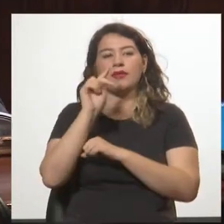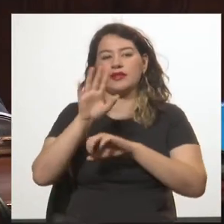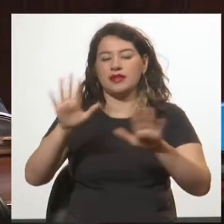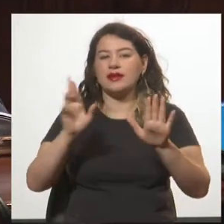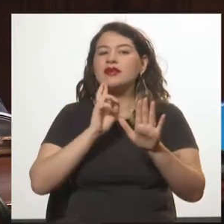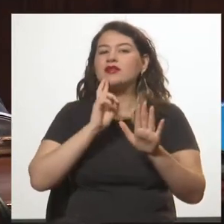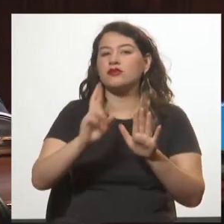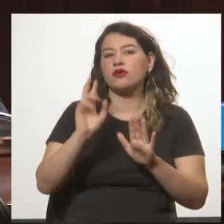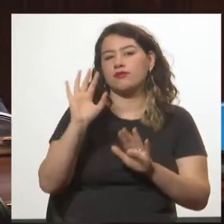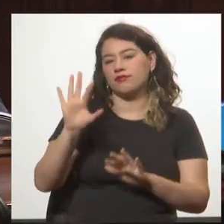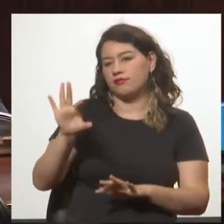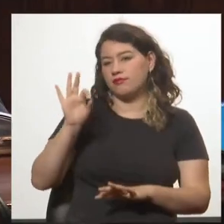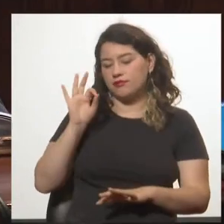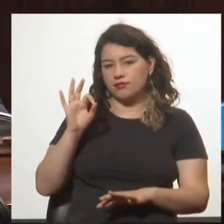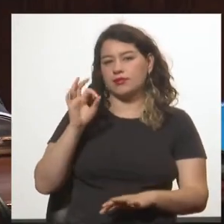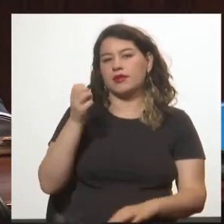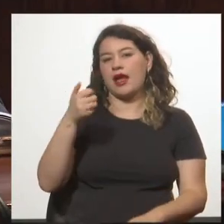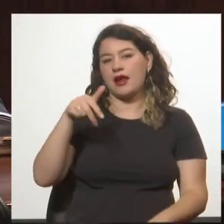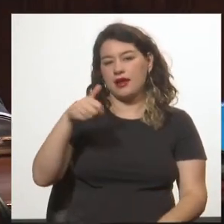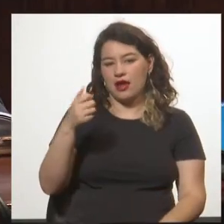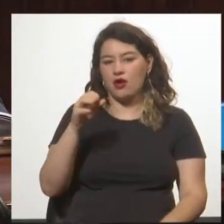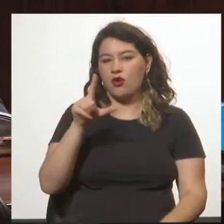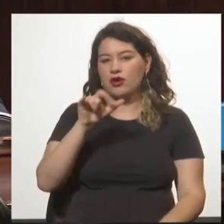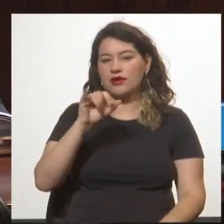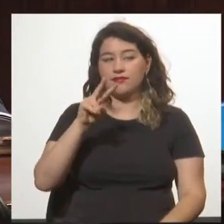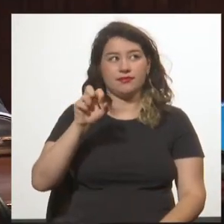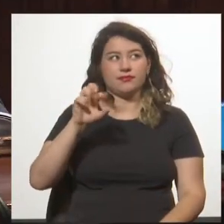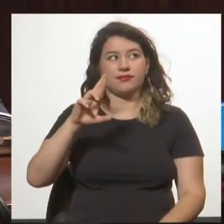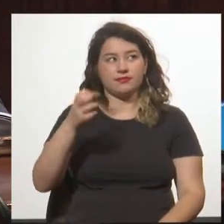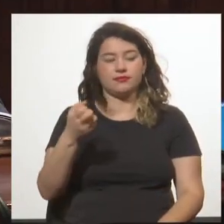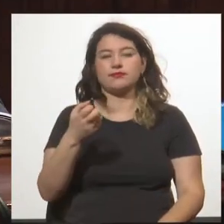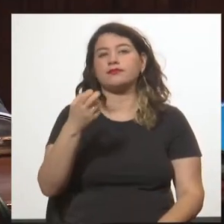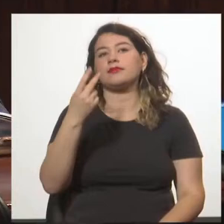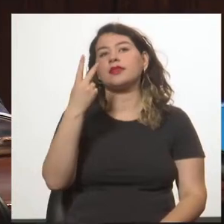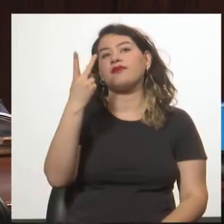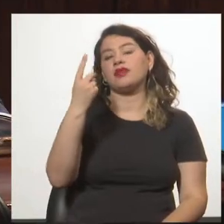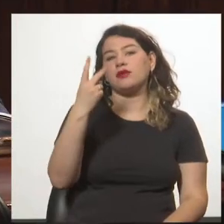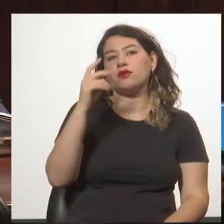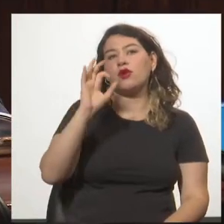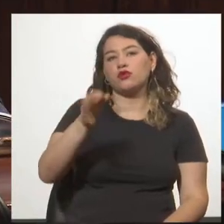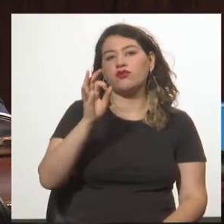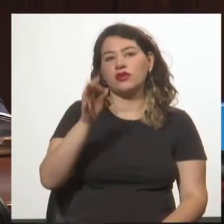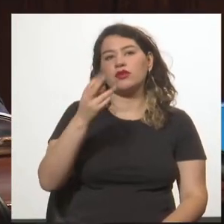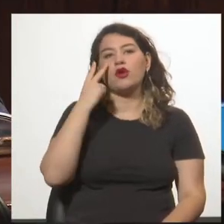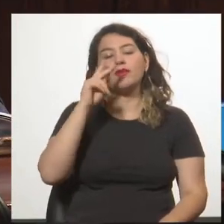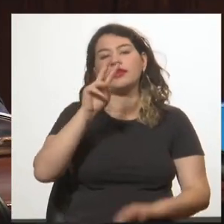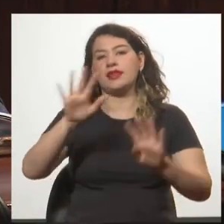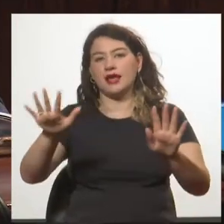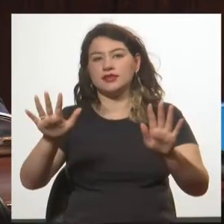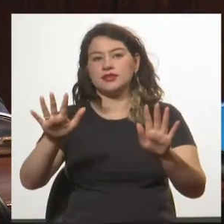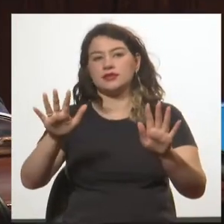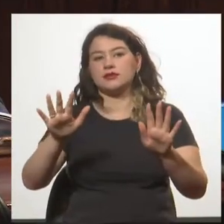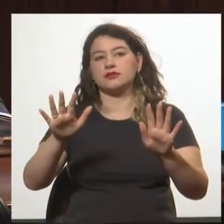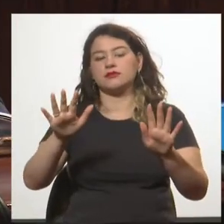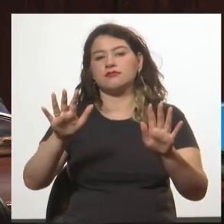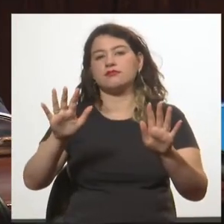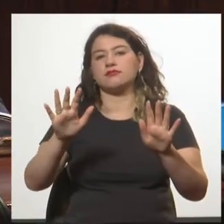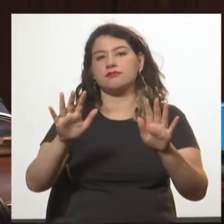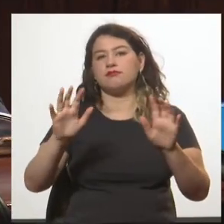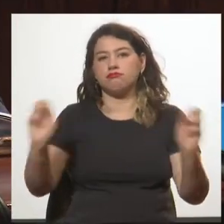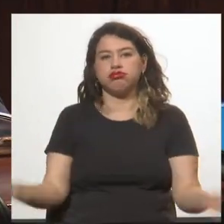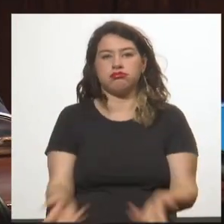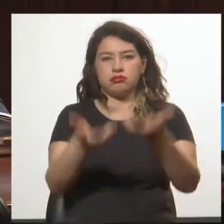resultó electa la profesora a no nivel el 21 de octubre del 2010 se produce el